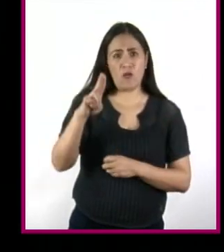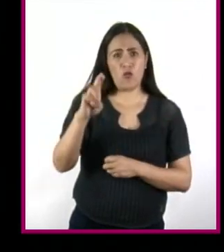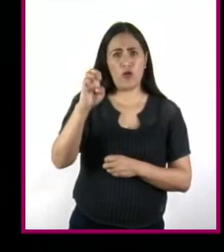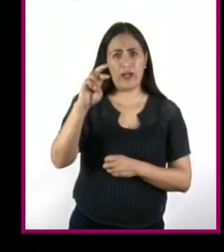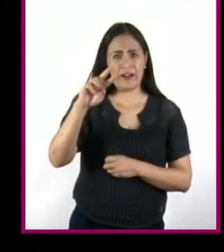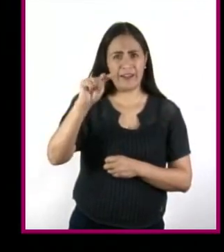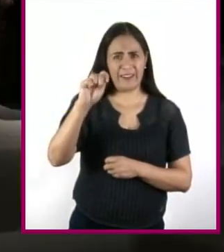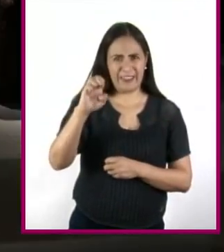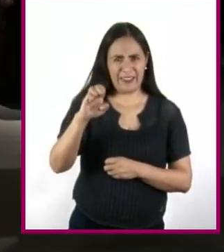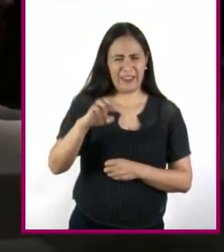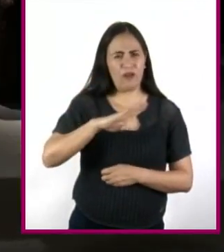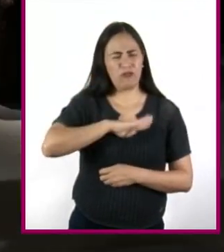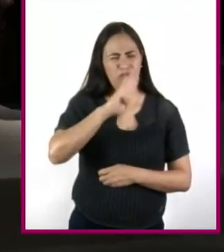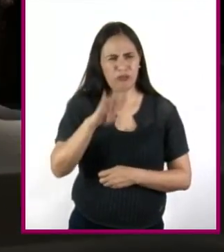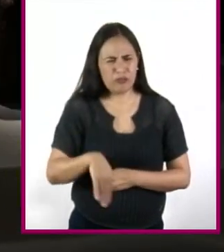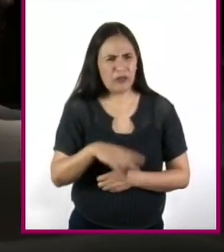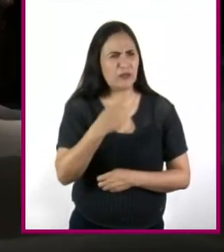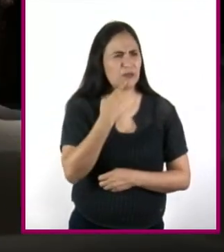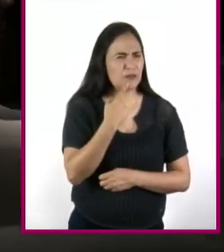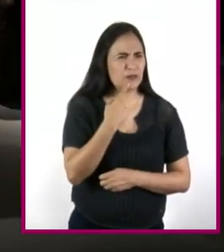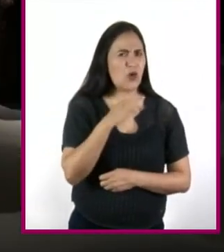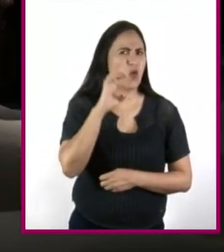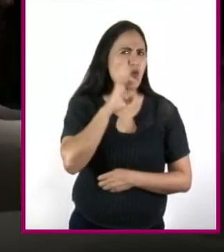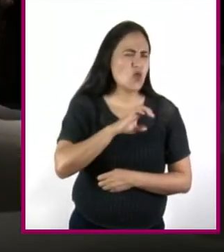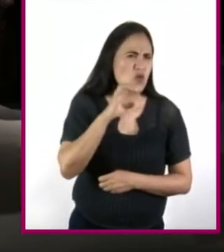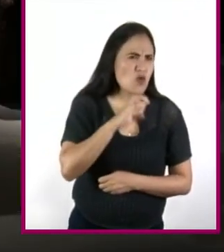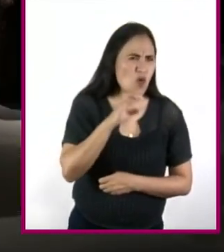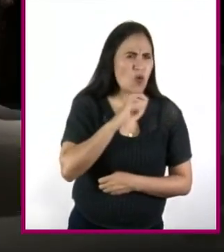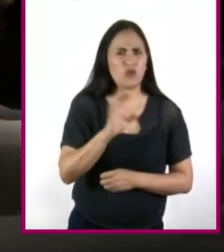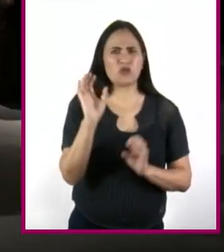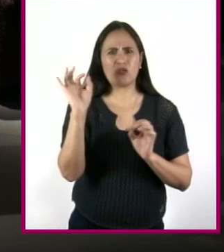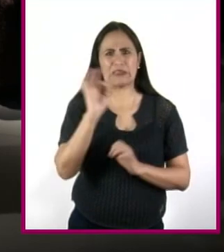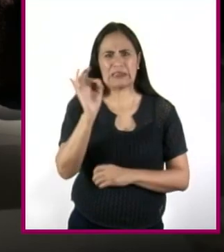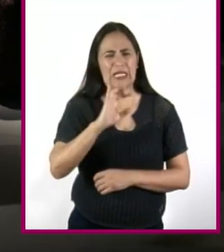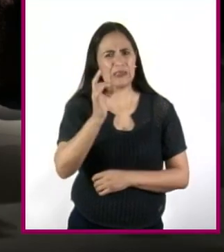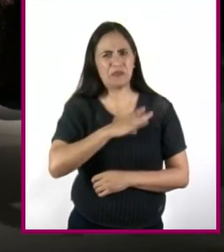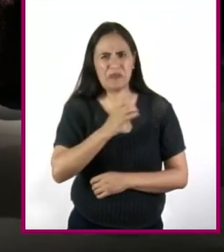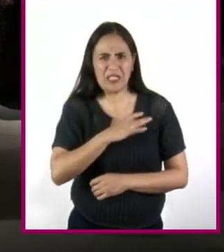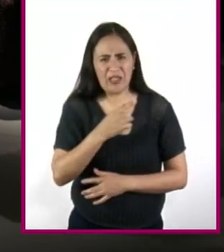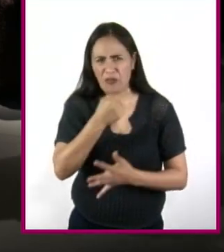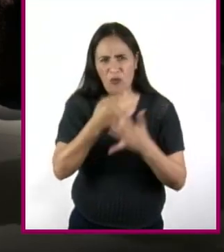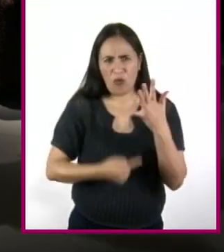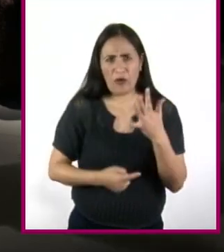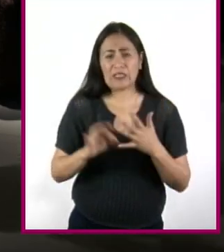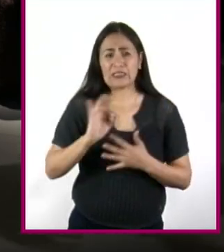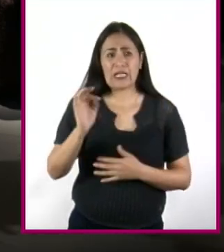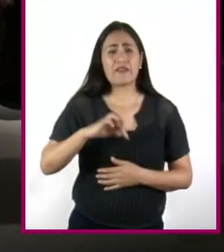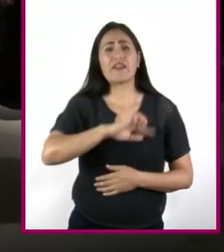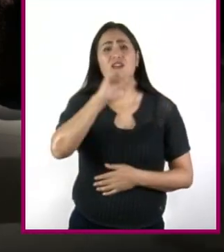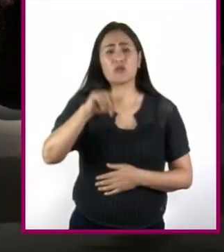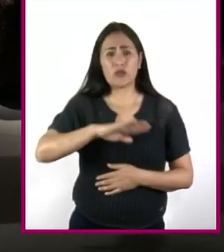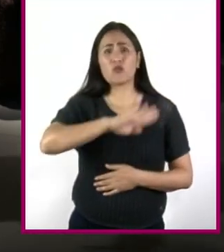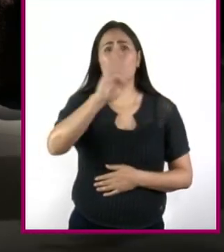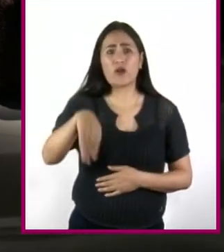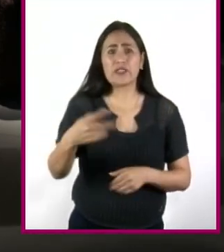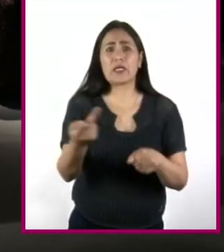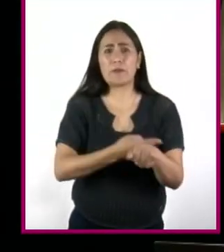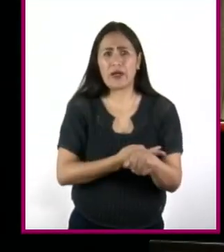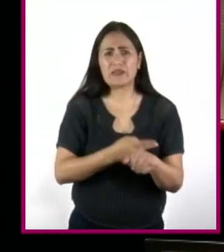nos asusta. Es usual que nos preguntemos qué pasa después de la muerte y hasta que tengamos creencias al